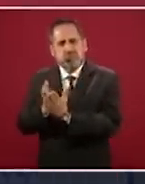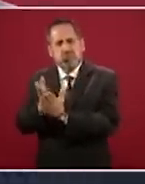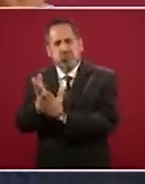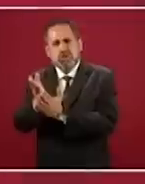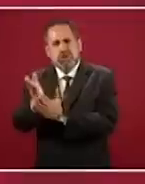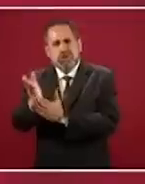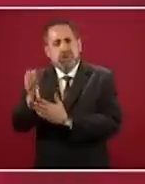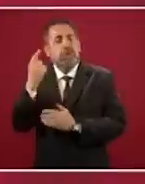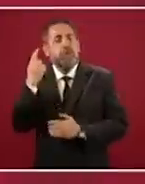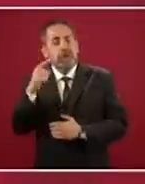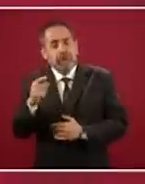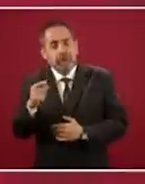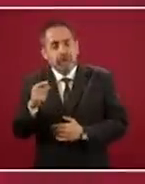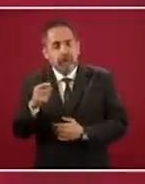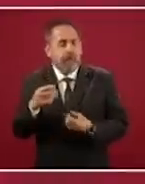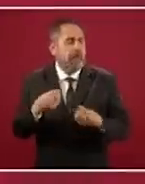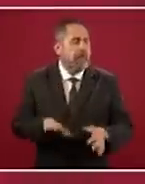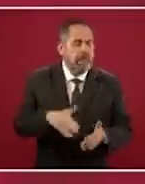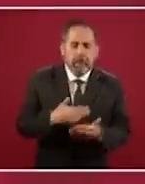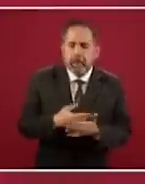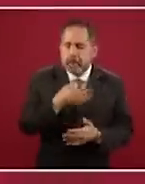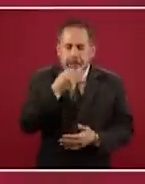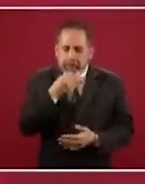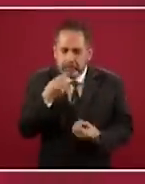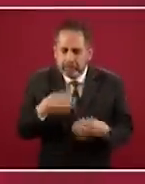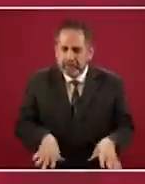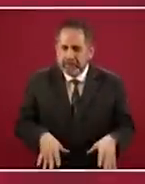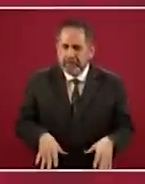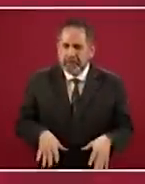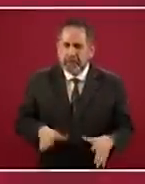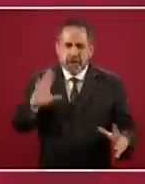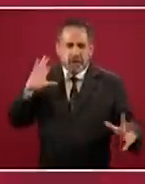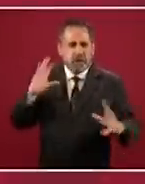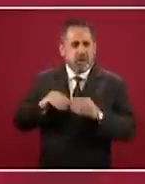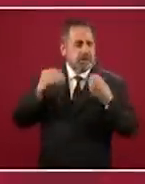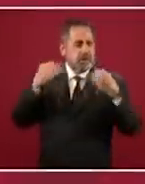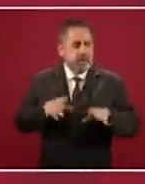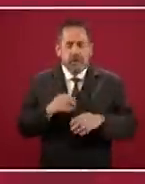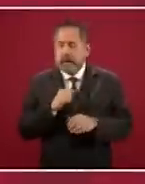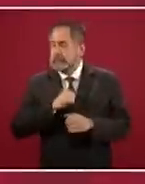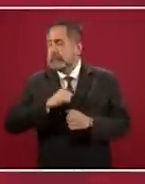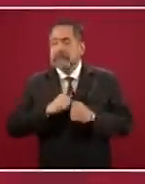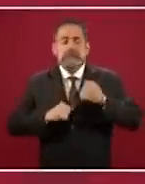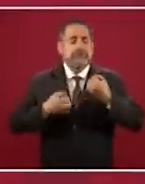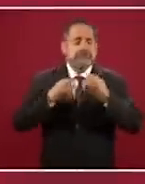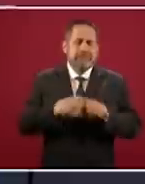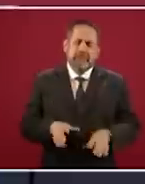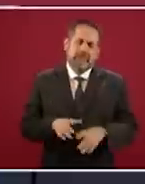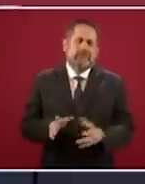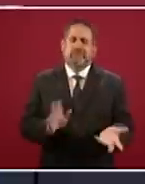para caer en el influyentismo.